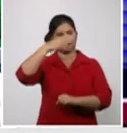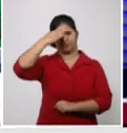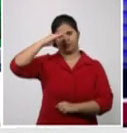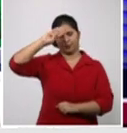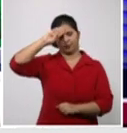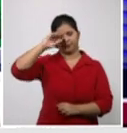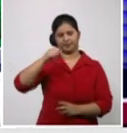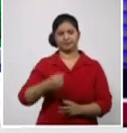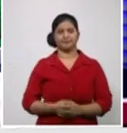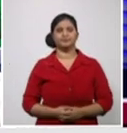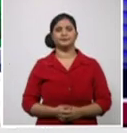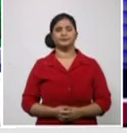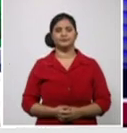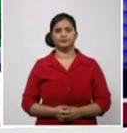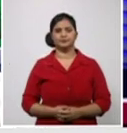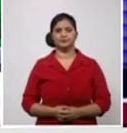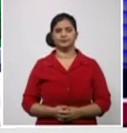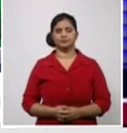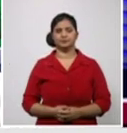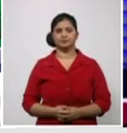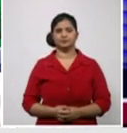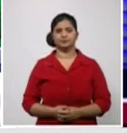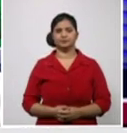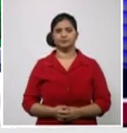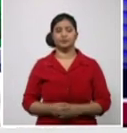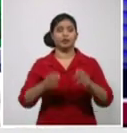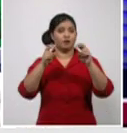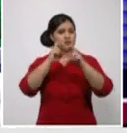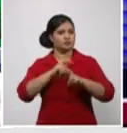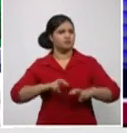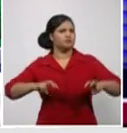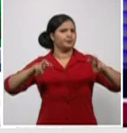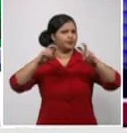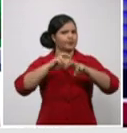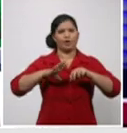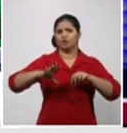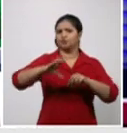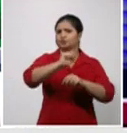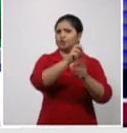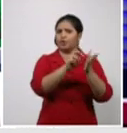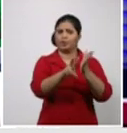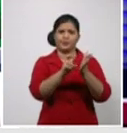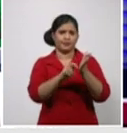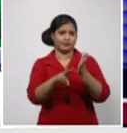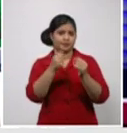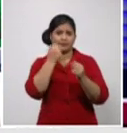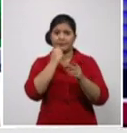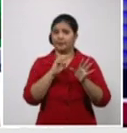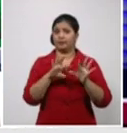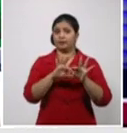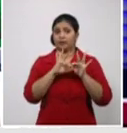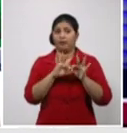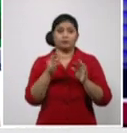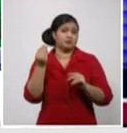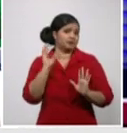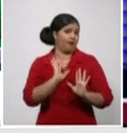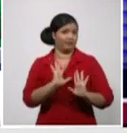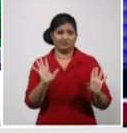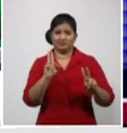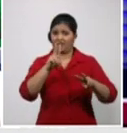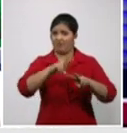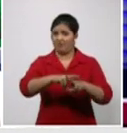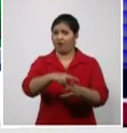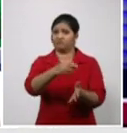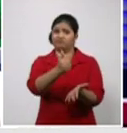Se analizaron muestras de todas las provincias, La Habana con la mayor complejidad epidemiológica, además por